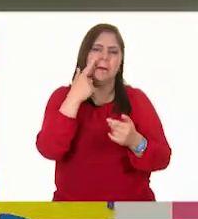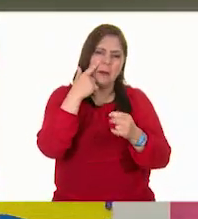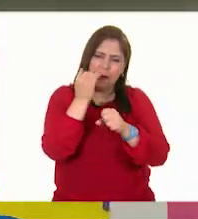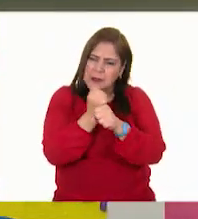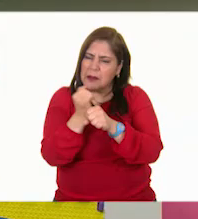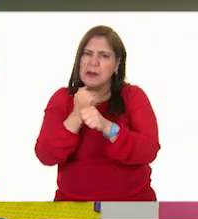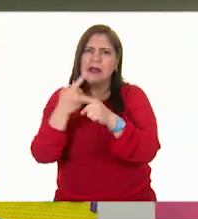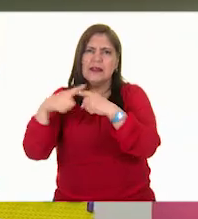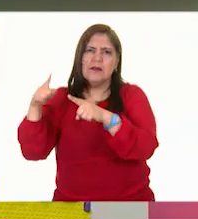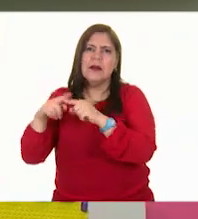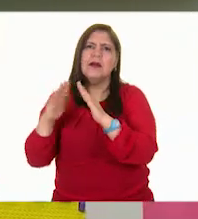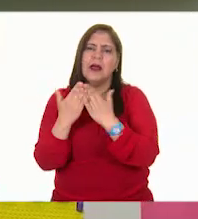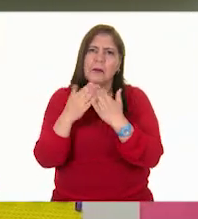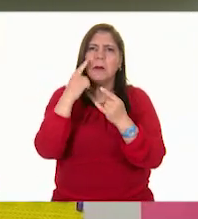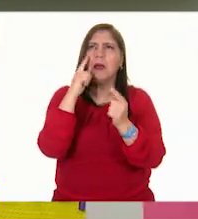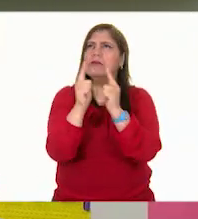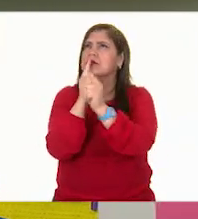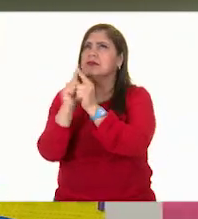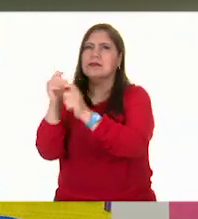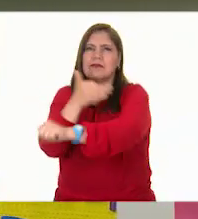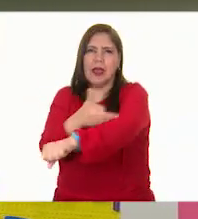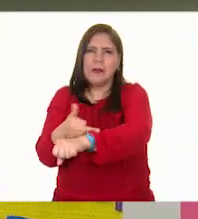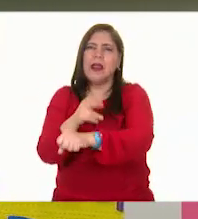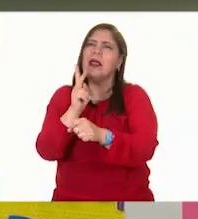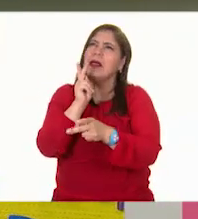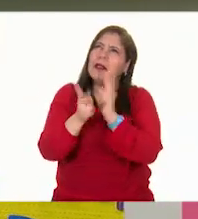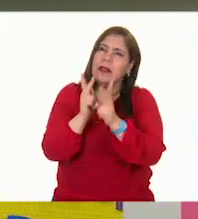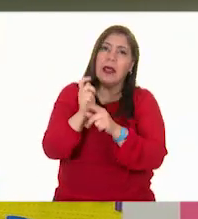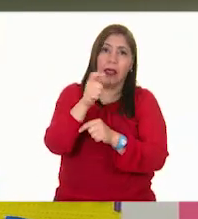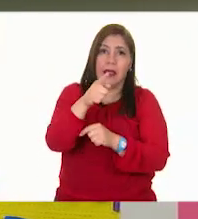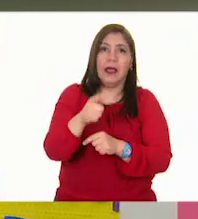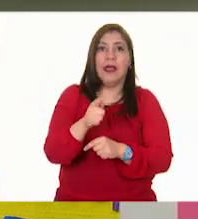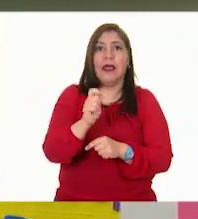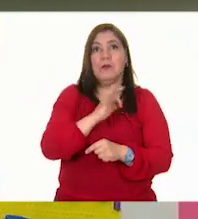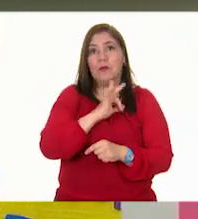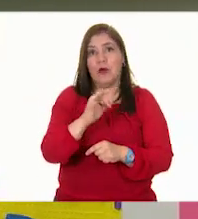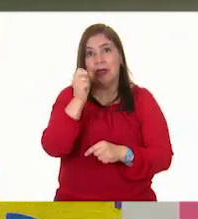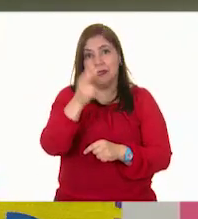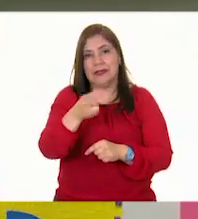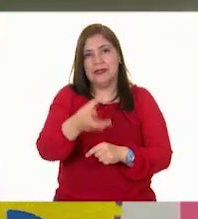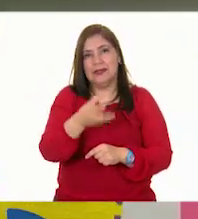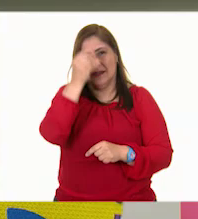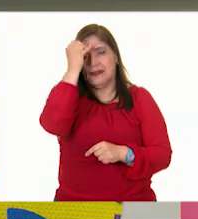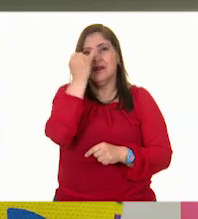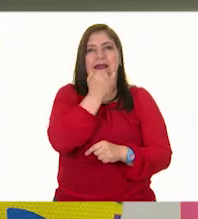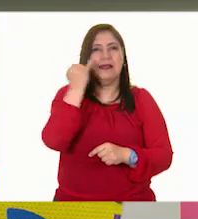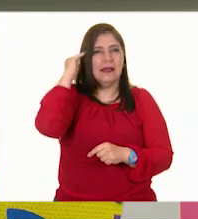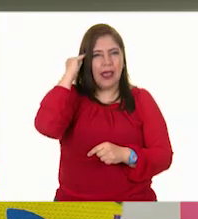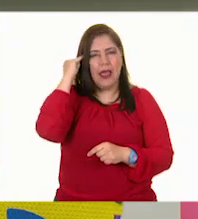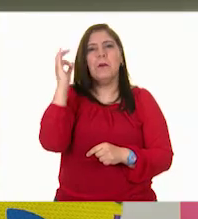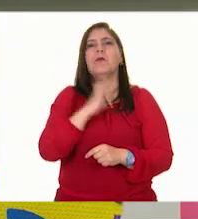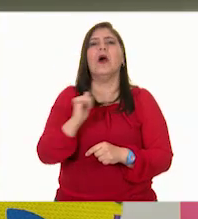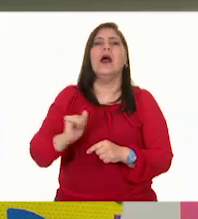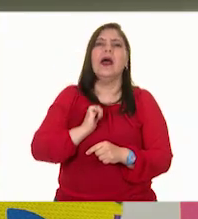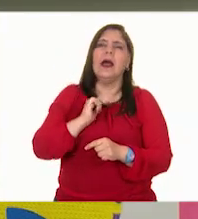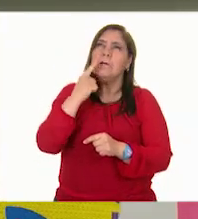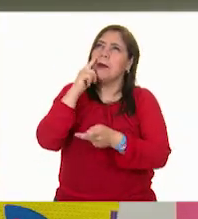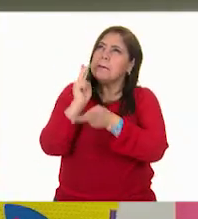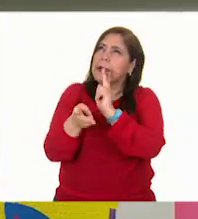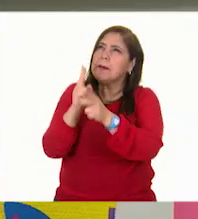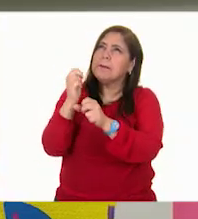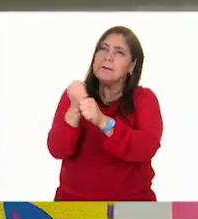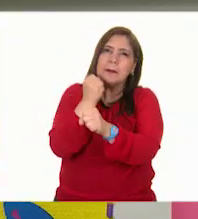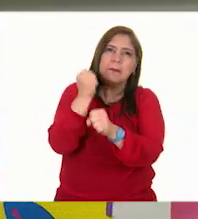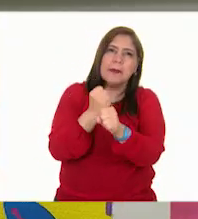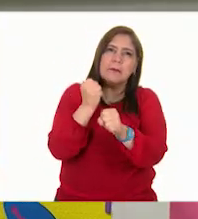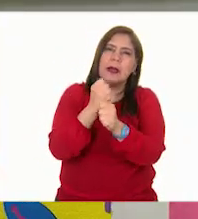libros y comenta el tema de hoy con tu familia. Si tienes la fortuna de hablar una lengua indígena, aprovecha también este momento para practicarla y platica con